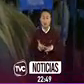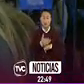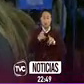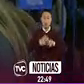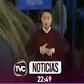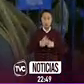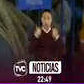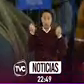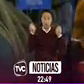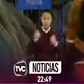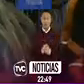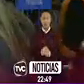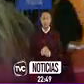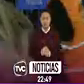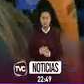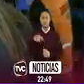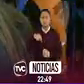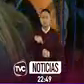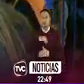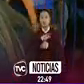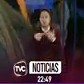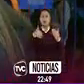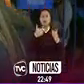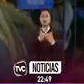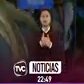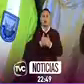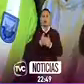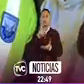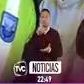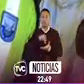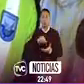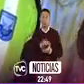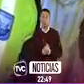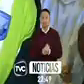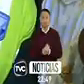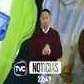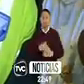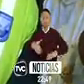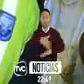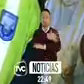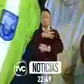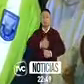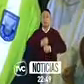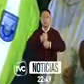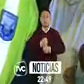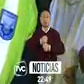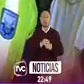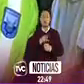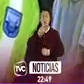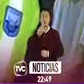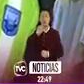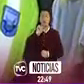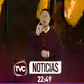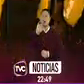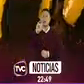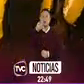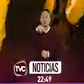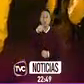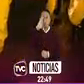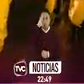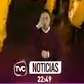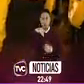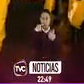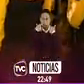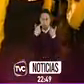fiestas y se han hecho a nivel de toda la ciudad. Entre la avenida Amazonas y Jorge Washington hubo un estricto control por parte